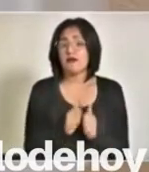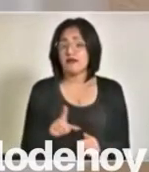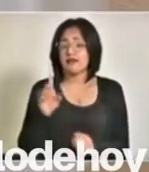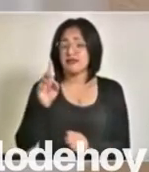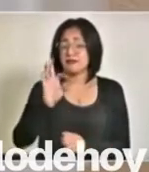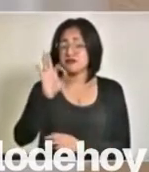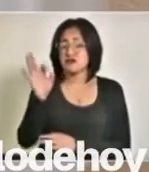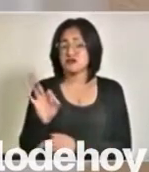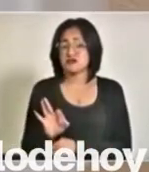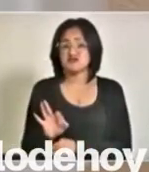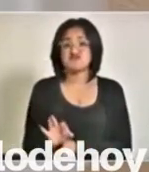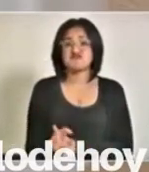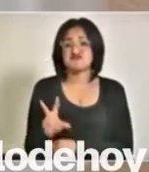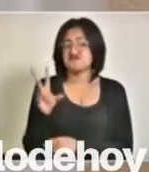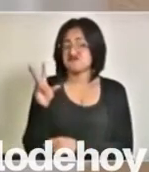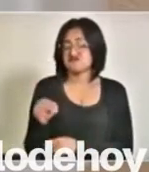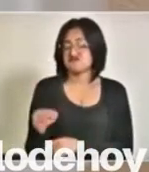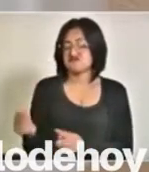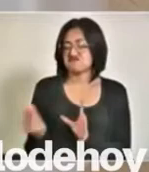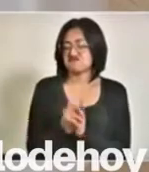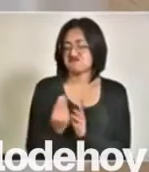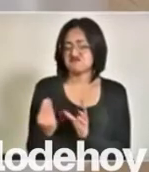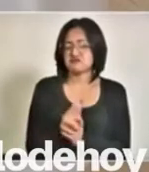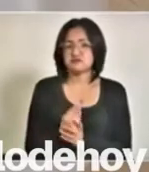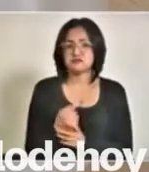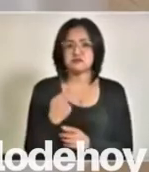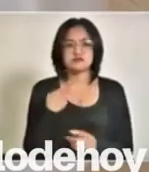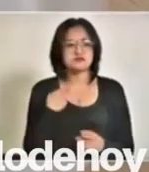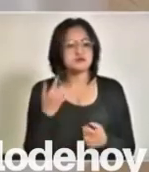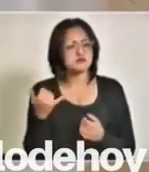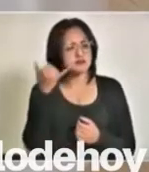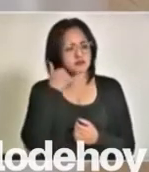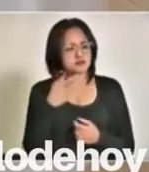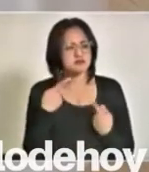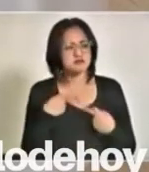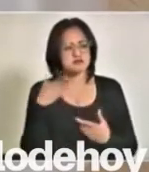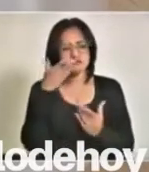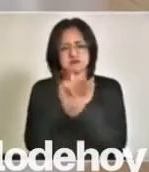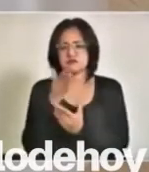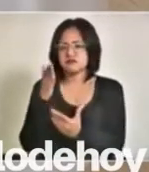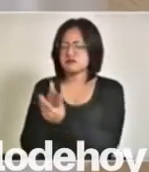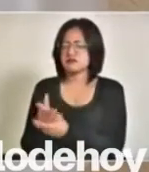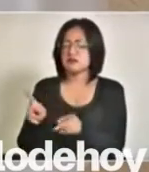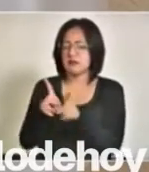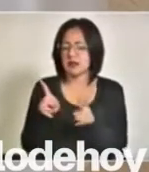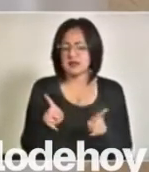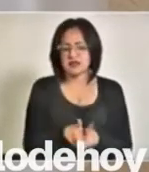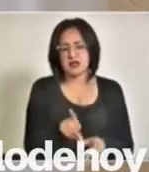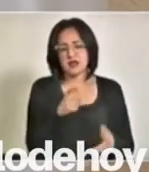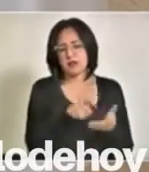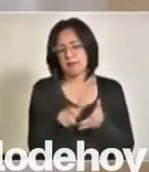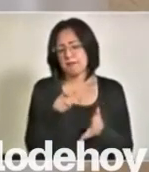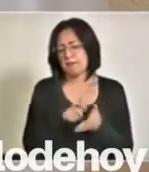no a mí me hablaron gente que iban a los centros comerciales